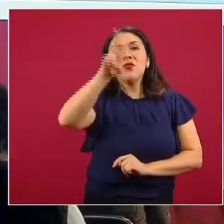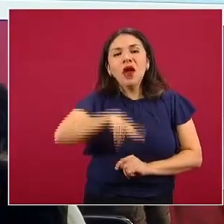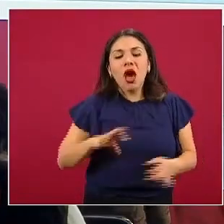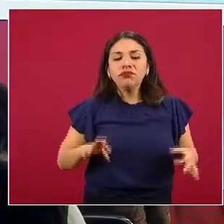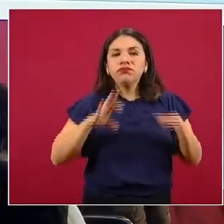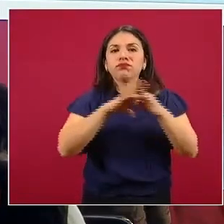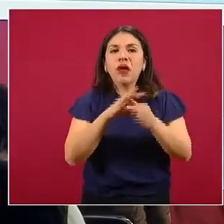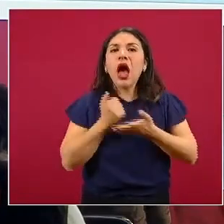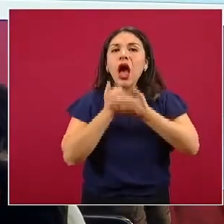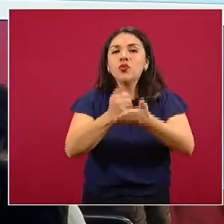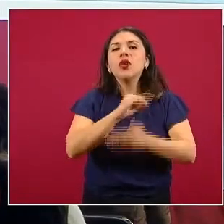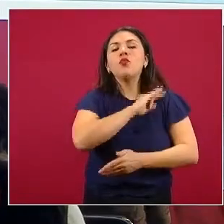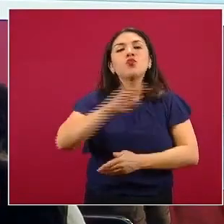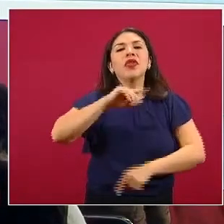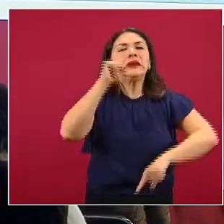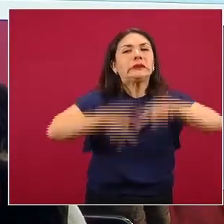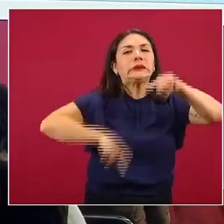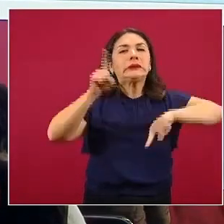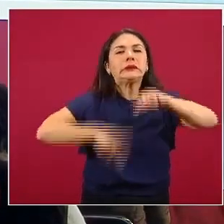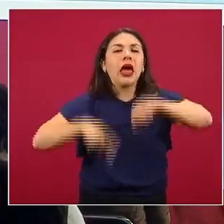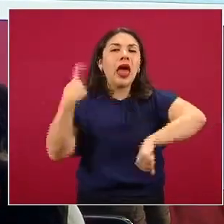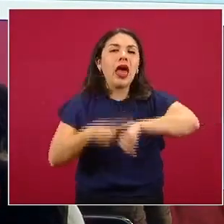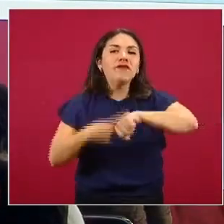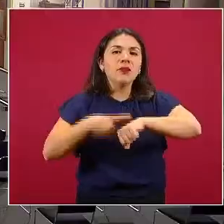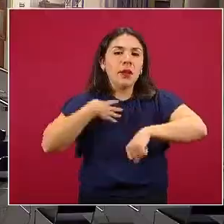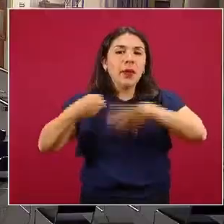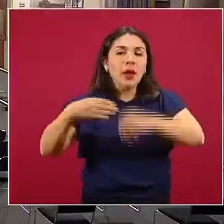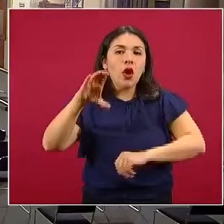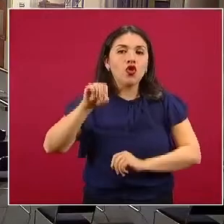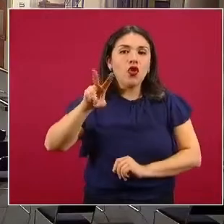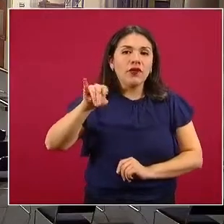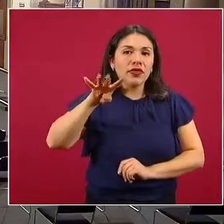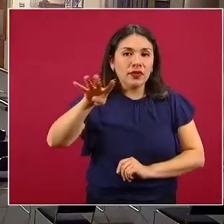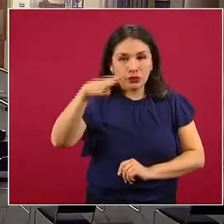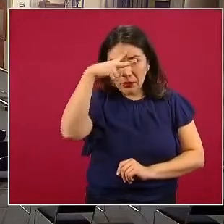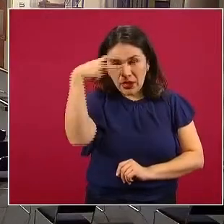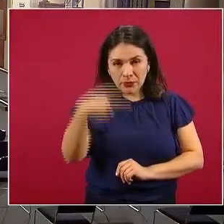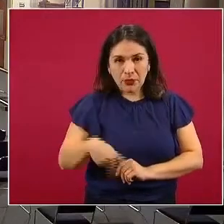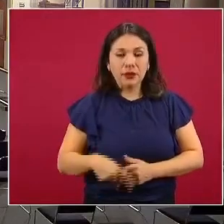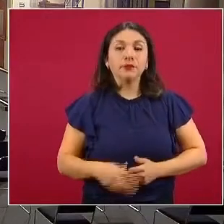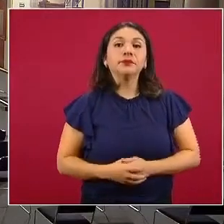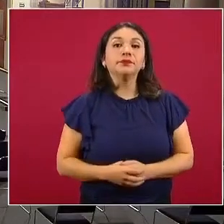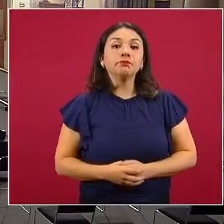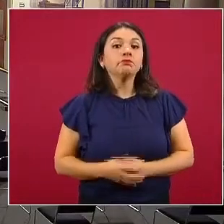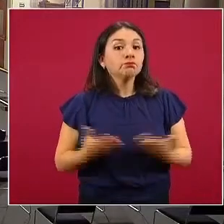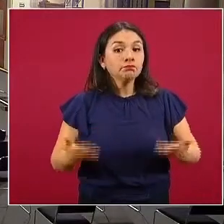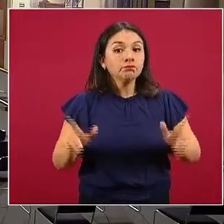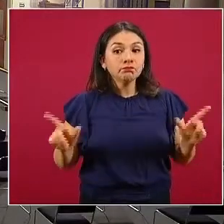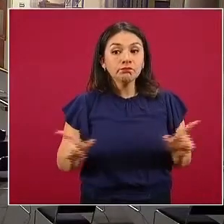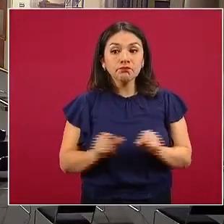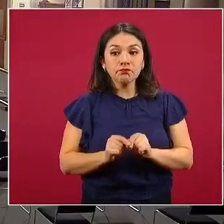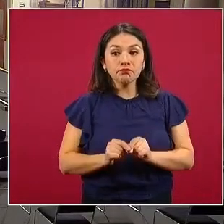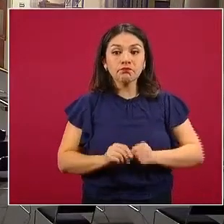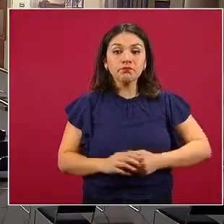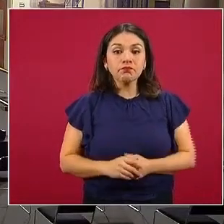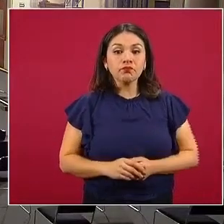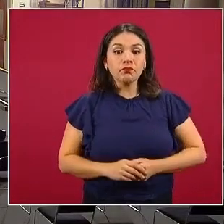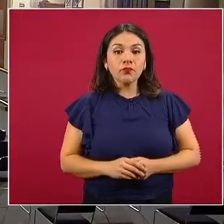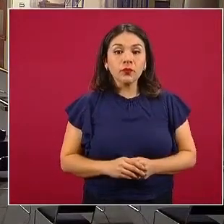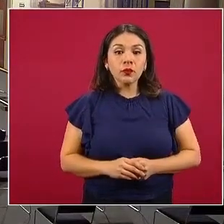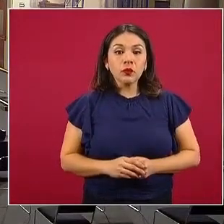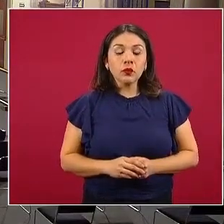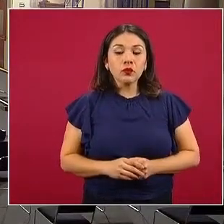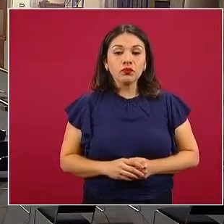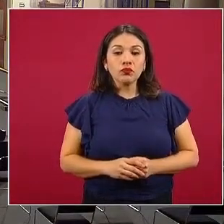poder seguir mitigando la epidemia de COVID-19 en México. Bien, esta sería la